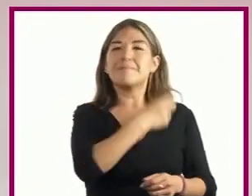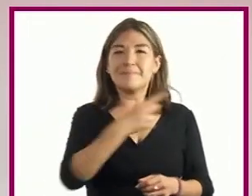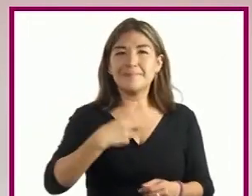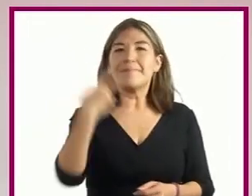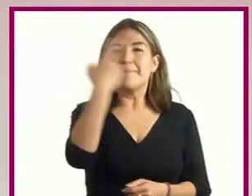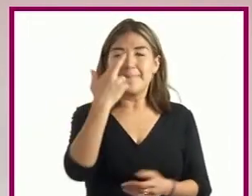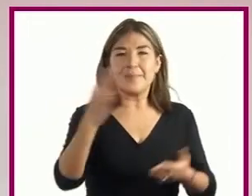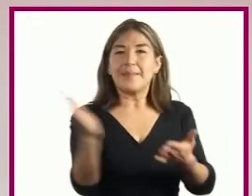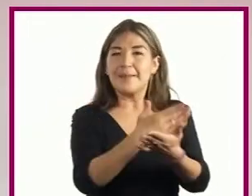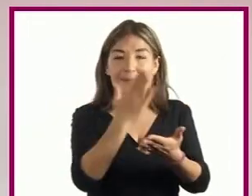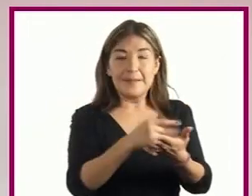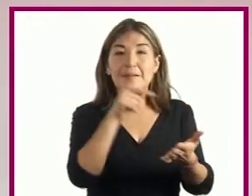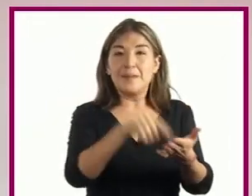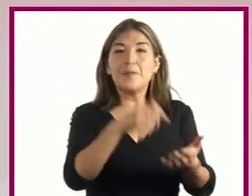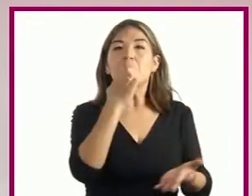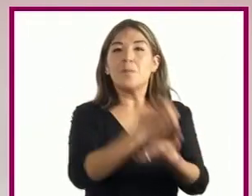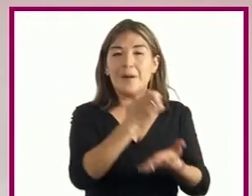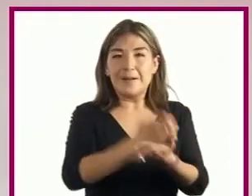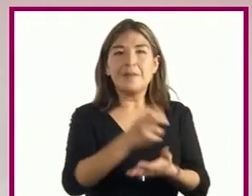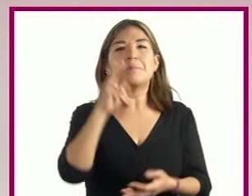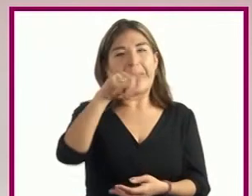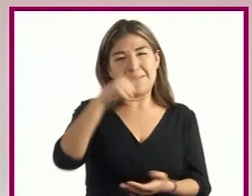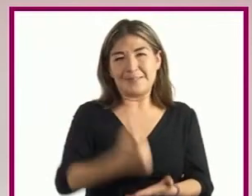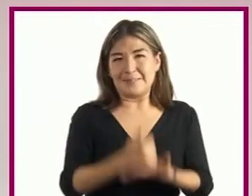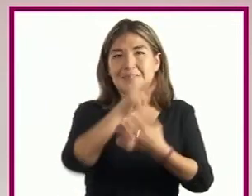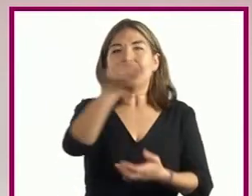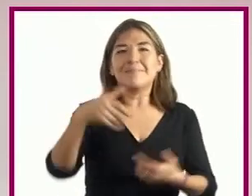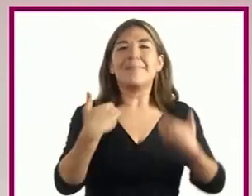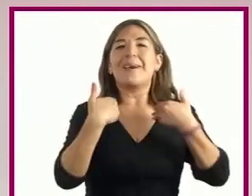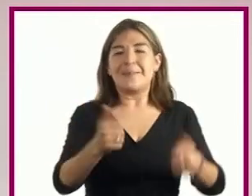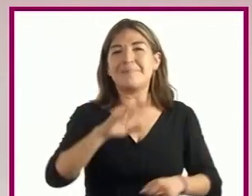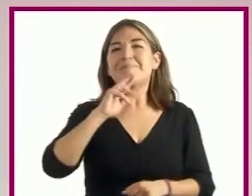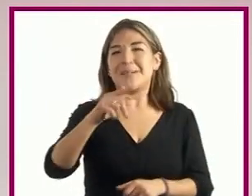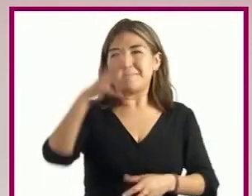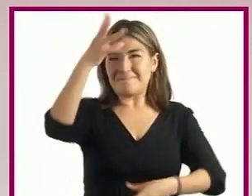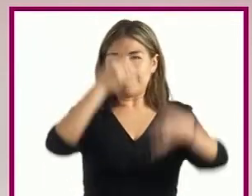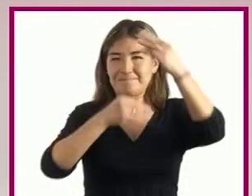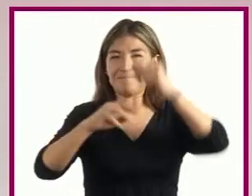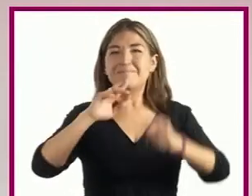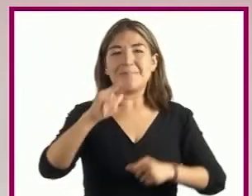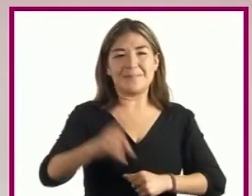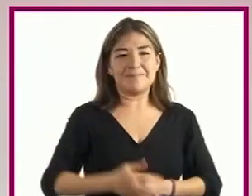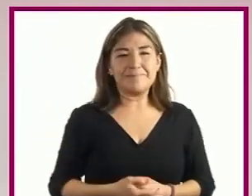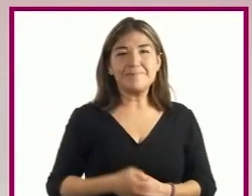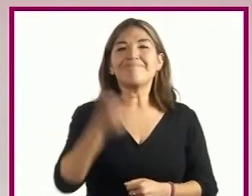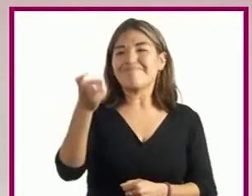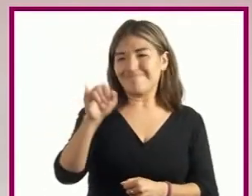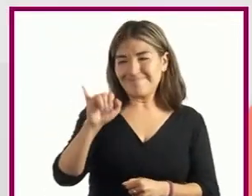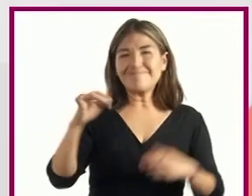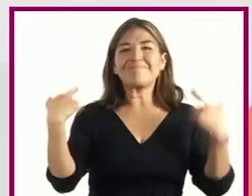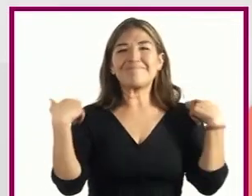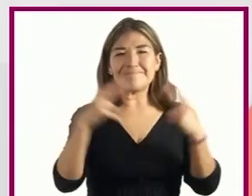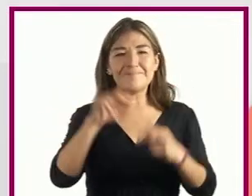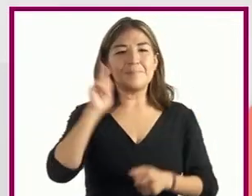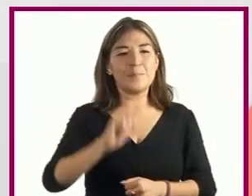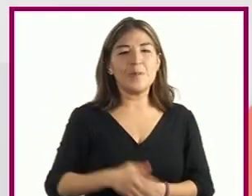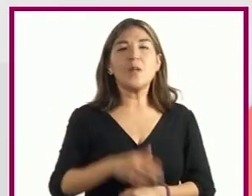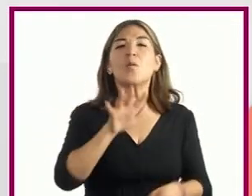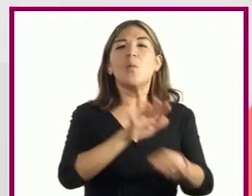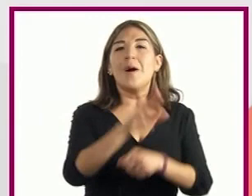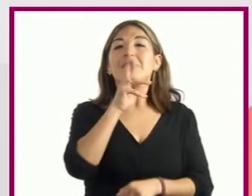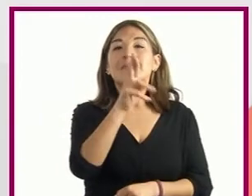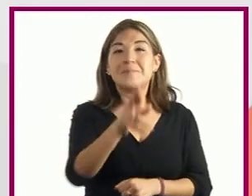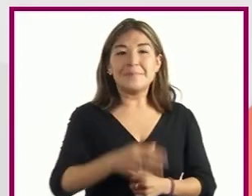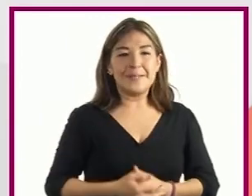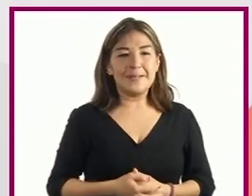apuntes sobre la sesión puede ayudarles a afinar mejor sus conocimientos. Así es, profesora. La respuesta